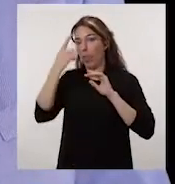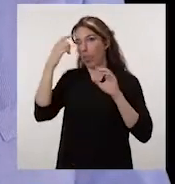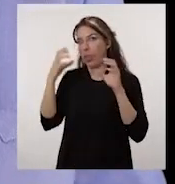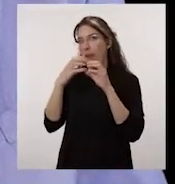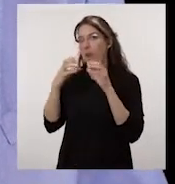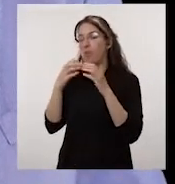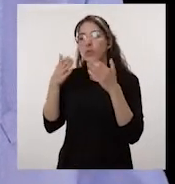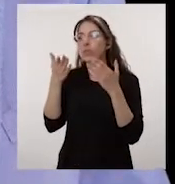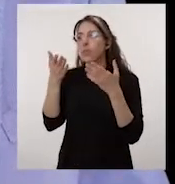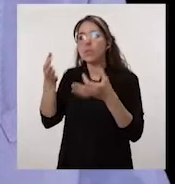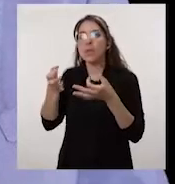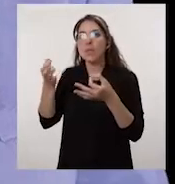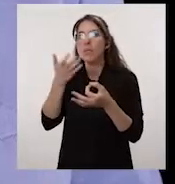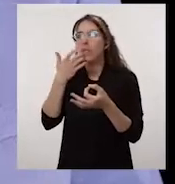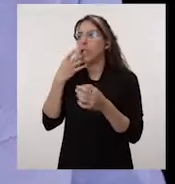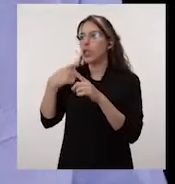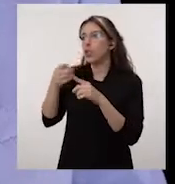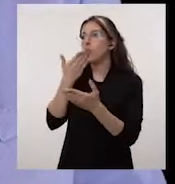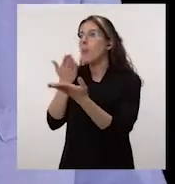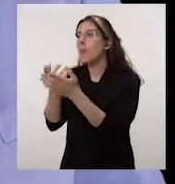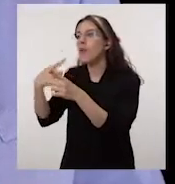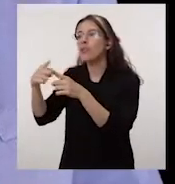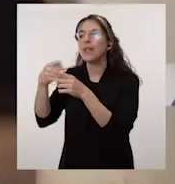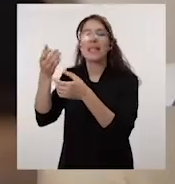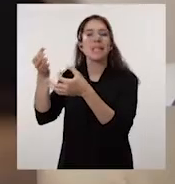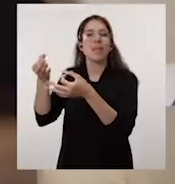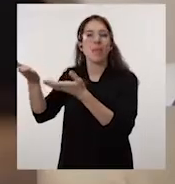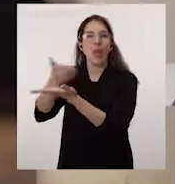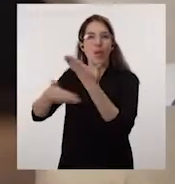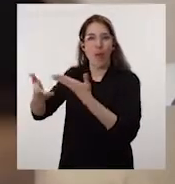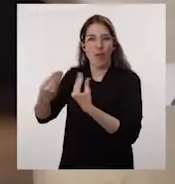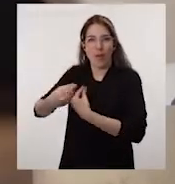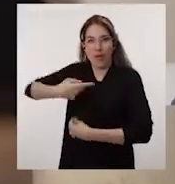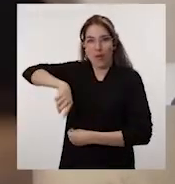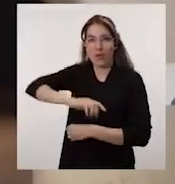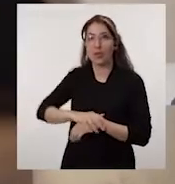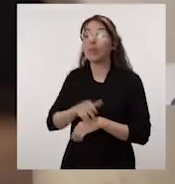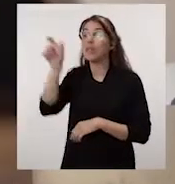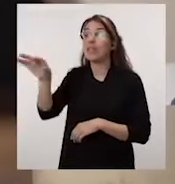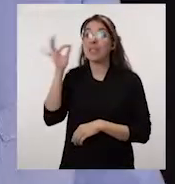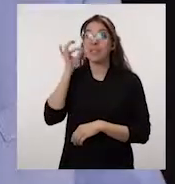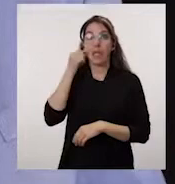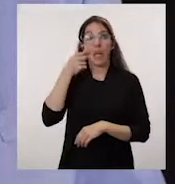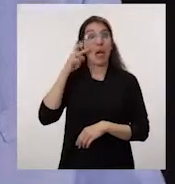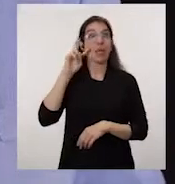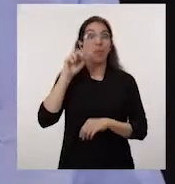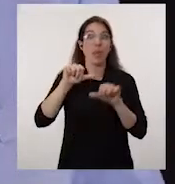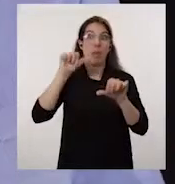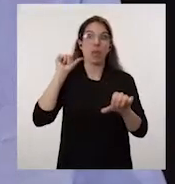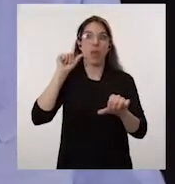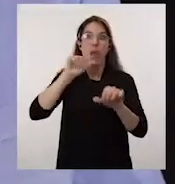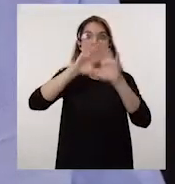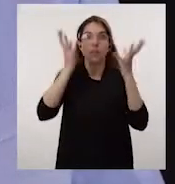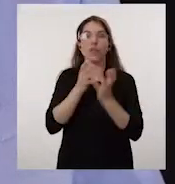colaborar en todas las oportunidades que le hemos mandado desde nuestra oficina y ya tiene experiencia también internacional verdad sí una amplia experiencia de